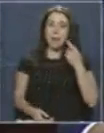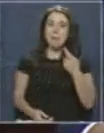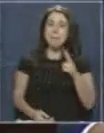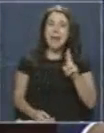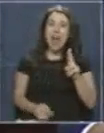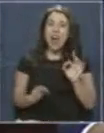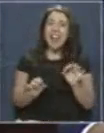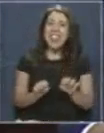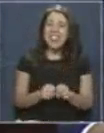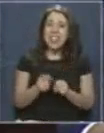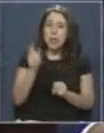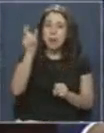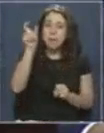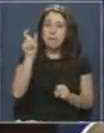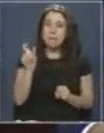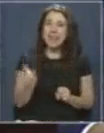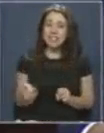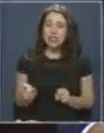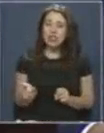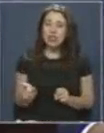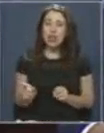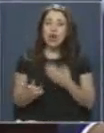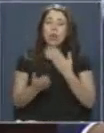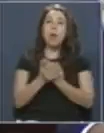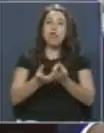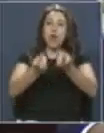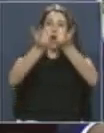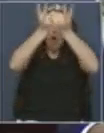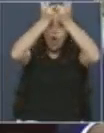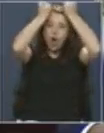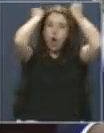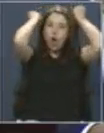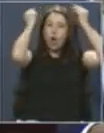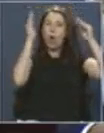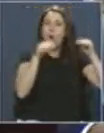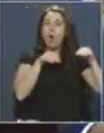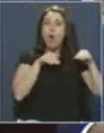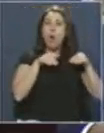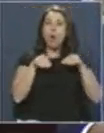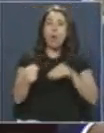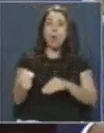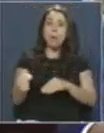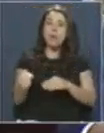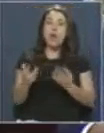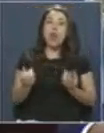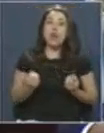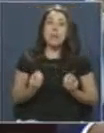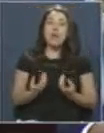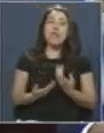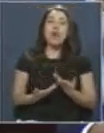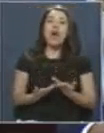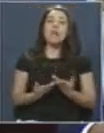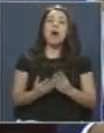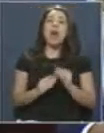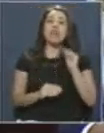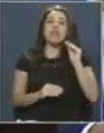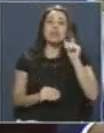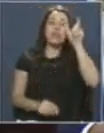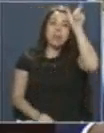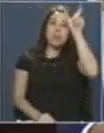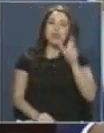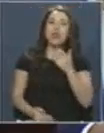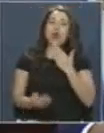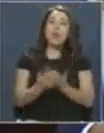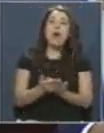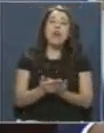peor daño a una persona que la humillación y los efectos que ésta trae en la formación de una persona, y sobre todo cuando